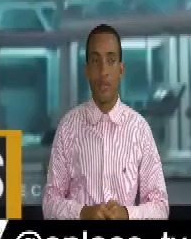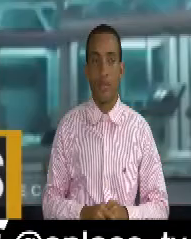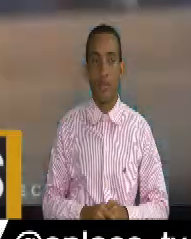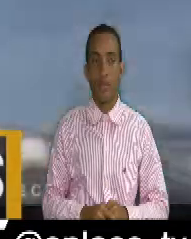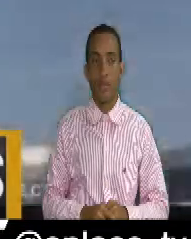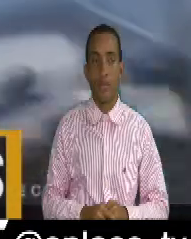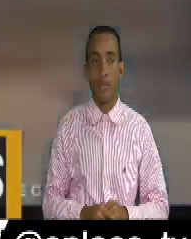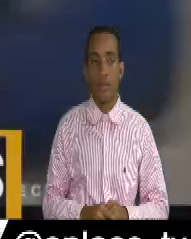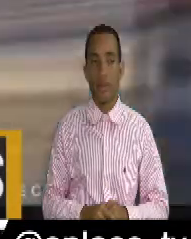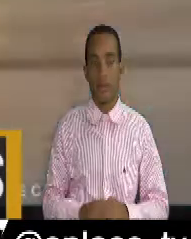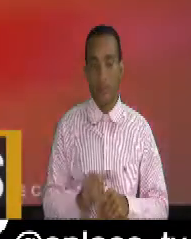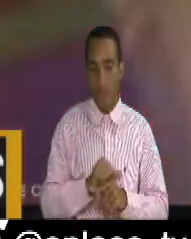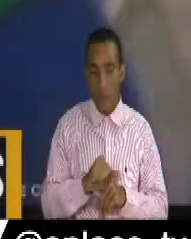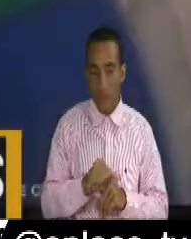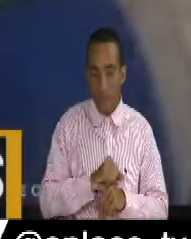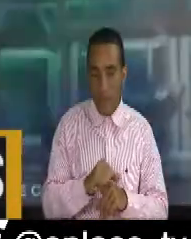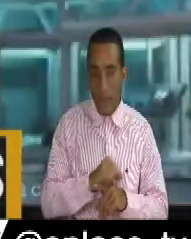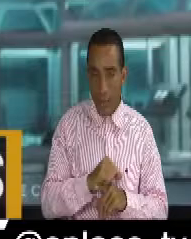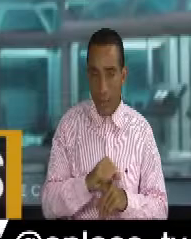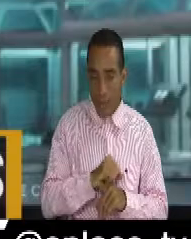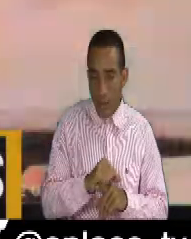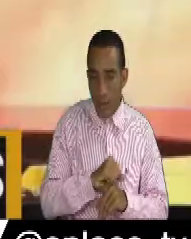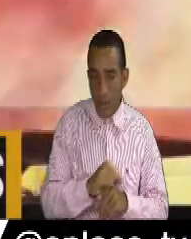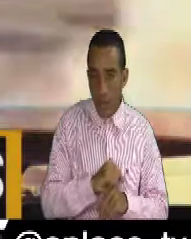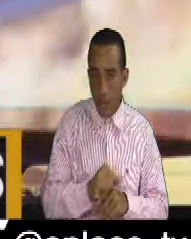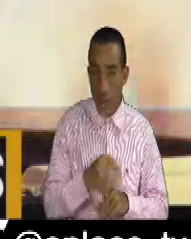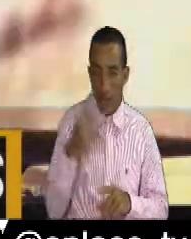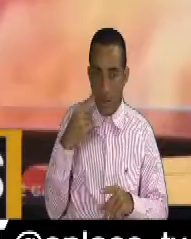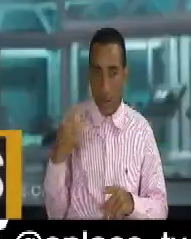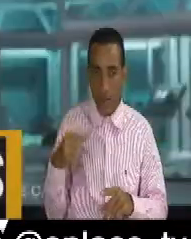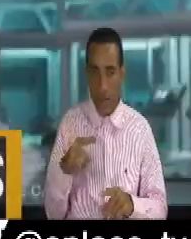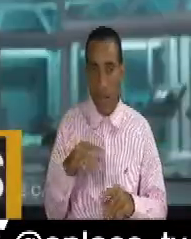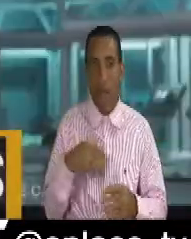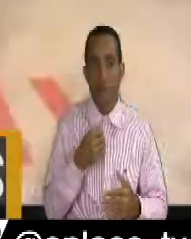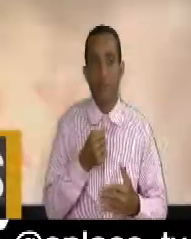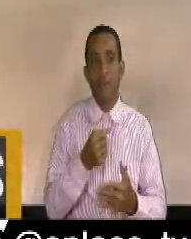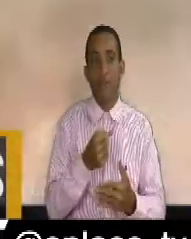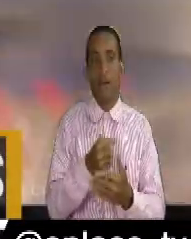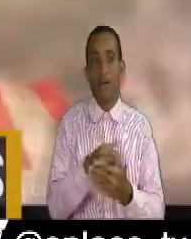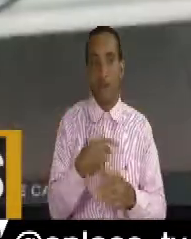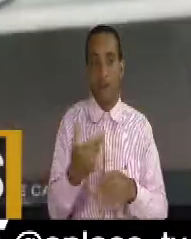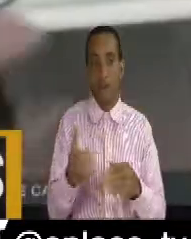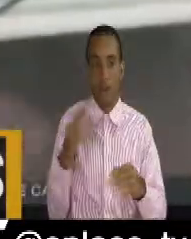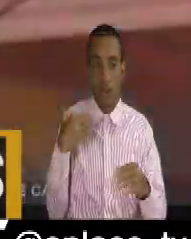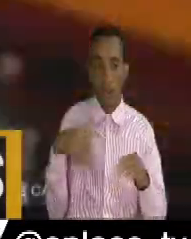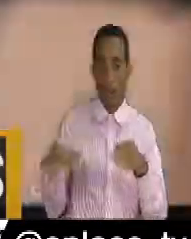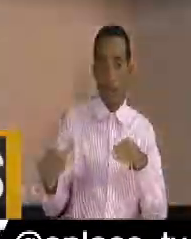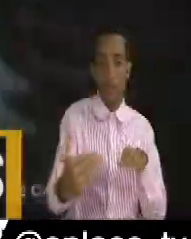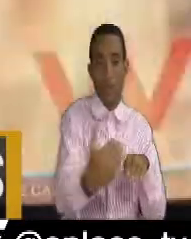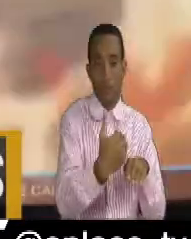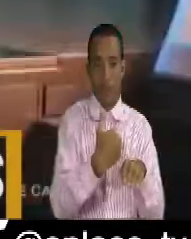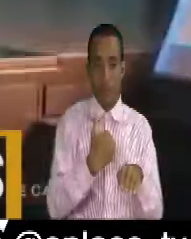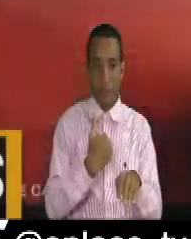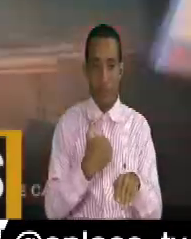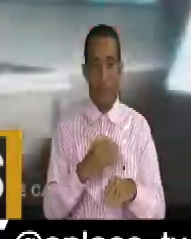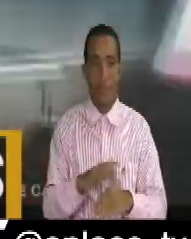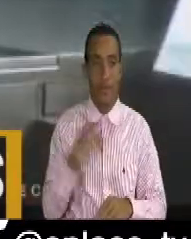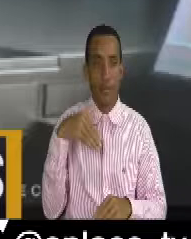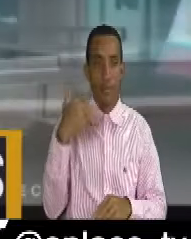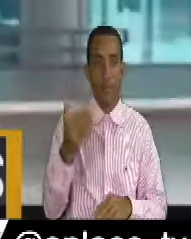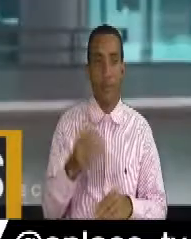Pelecho ha saltado una barrera. Te estás incendiando. Vas en sentido contrario.